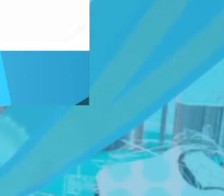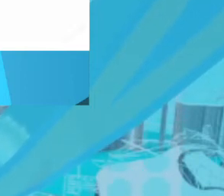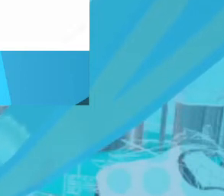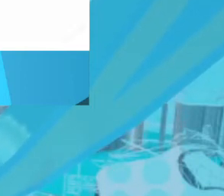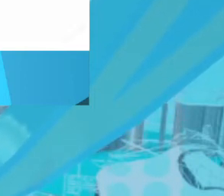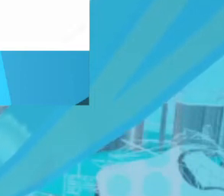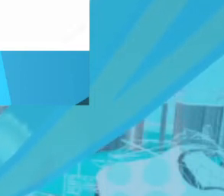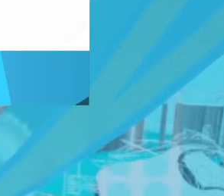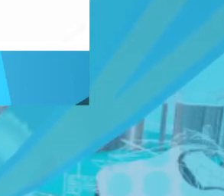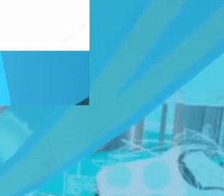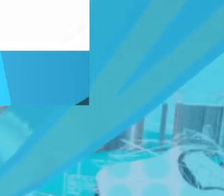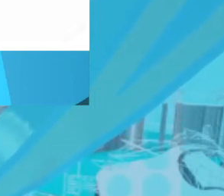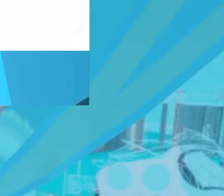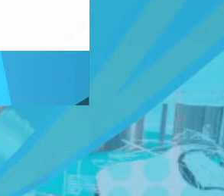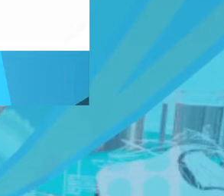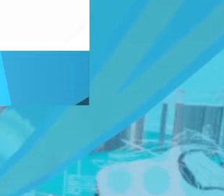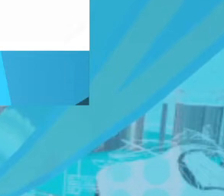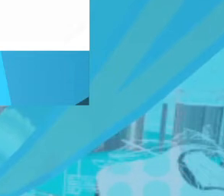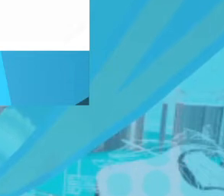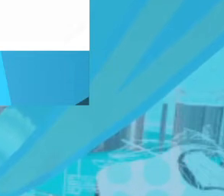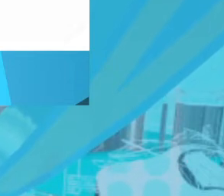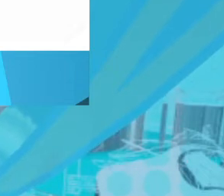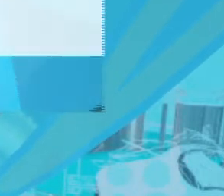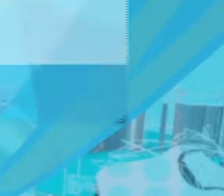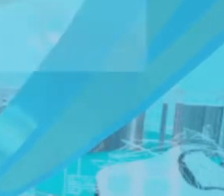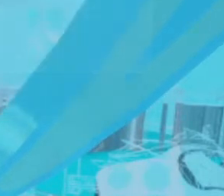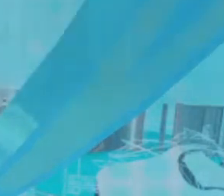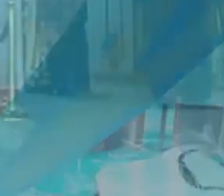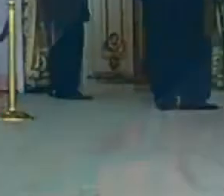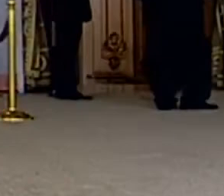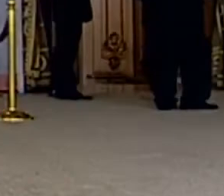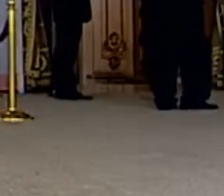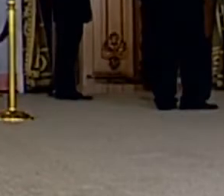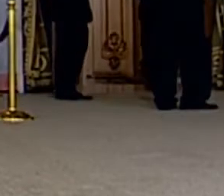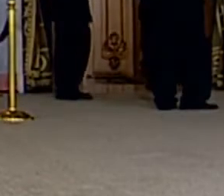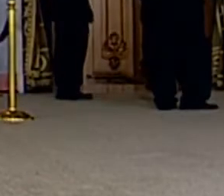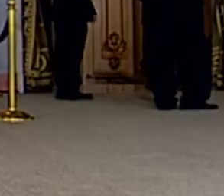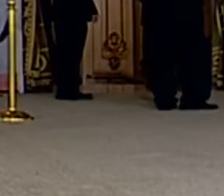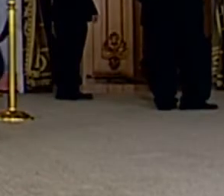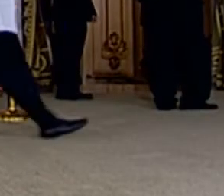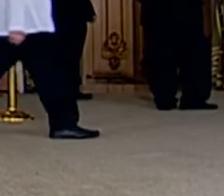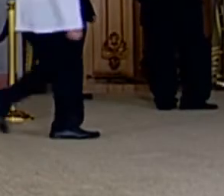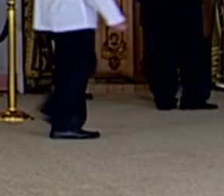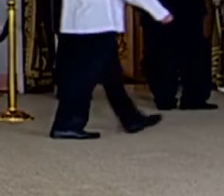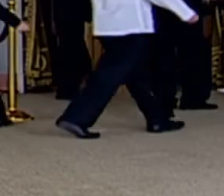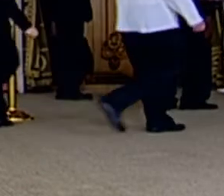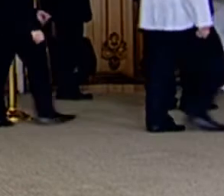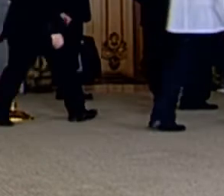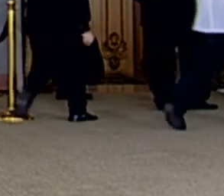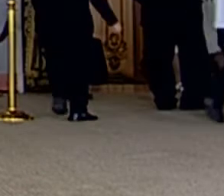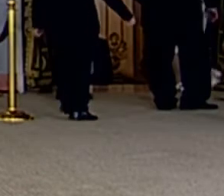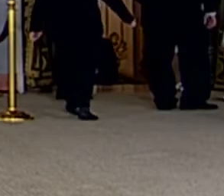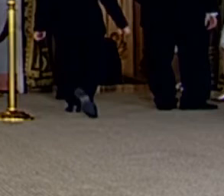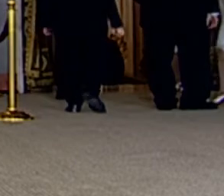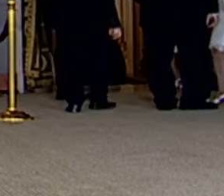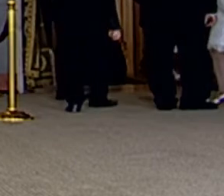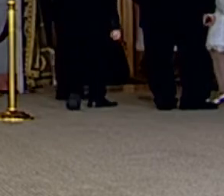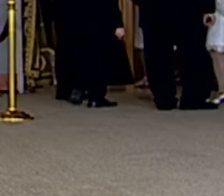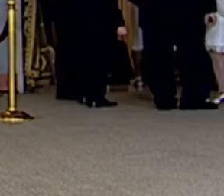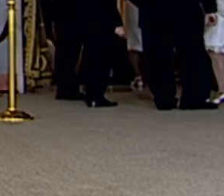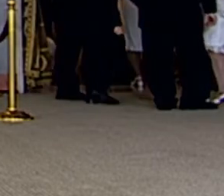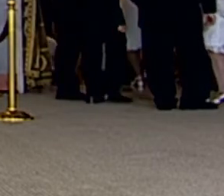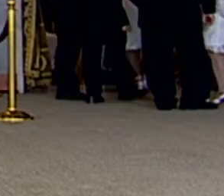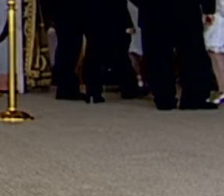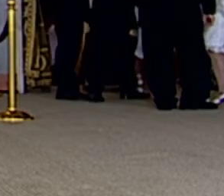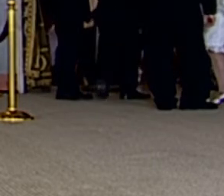posición es una nueva esperanza. Mensaje de Adela. Bueno, este es el foyer, como nos decía ahora